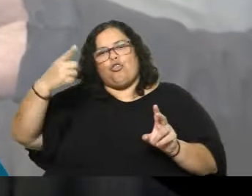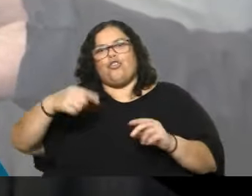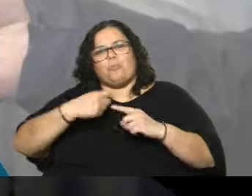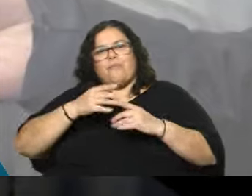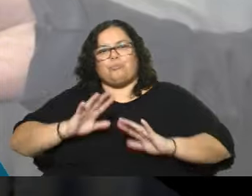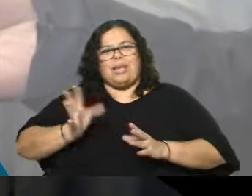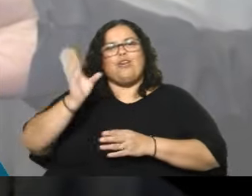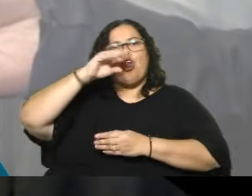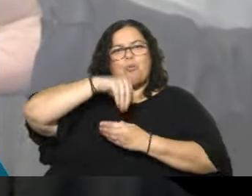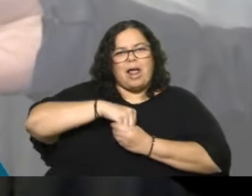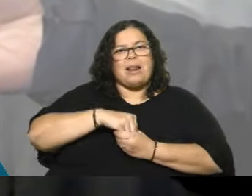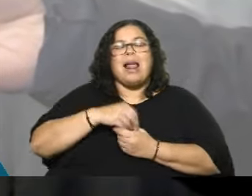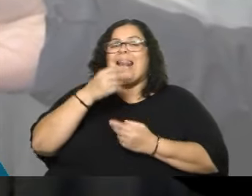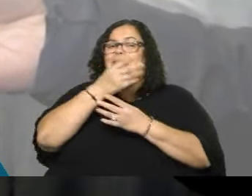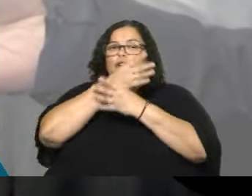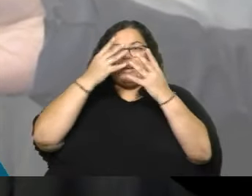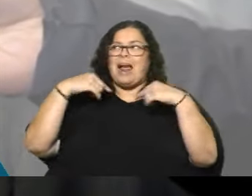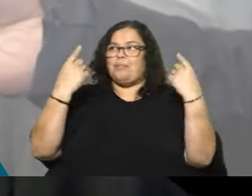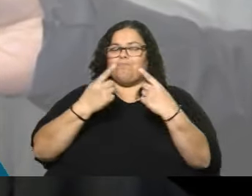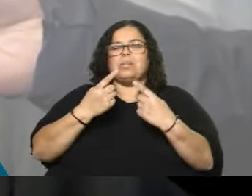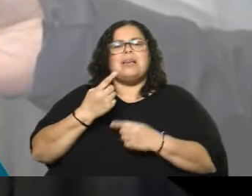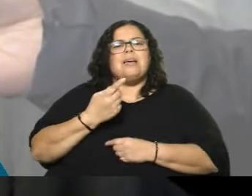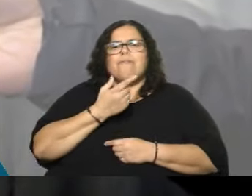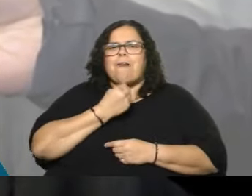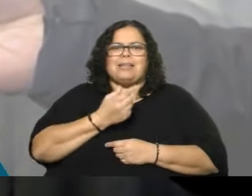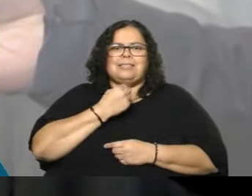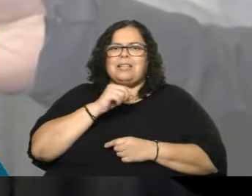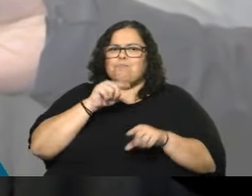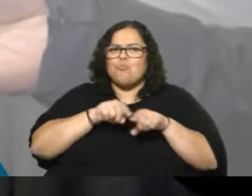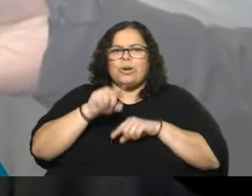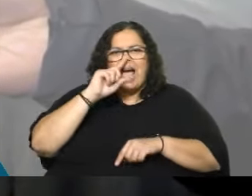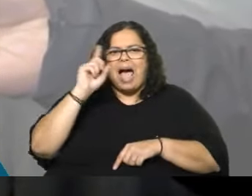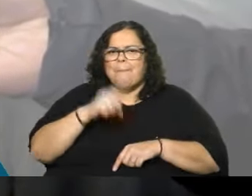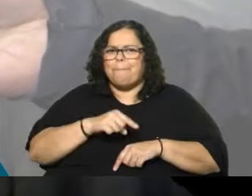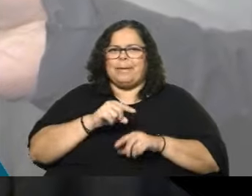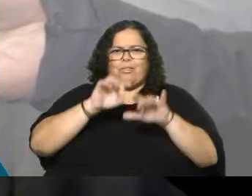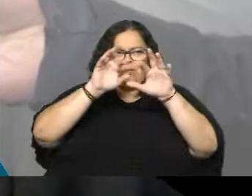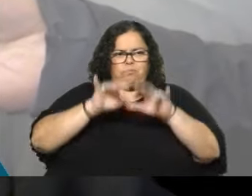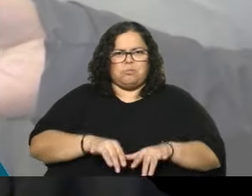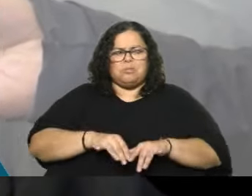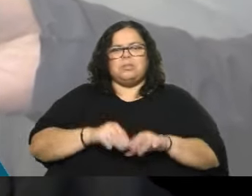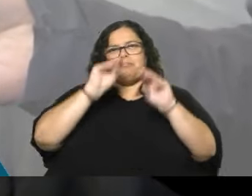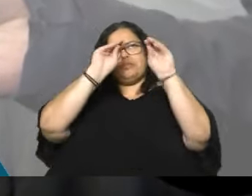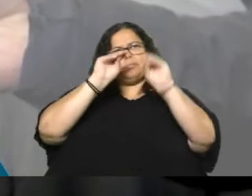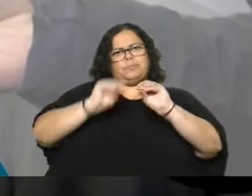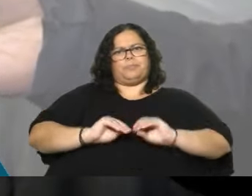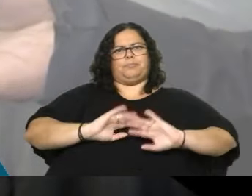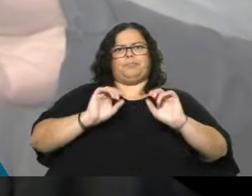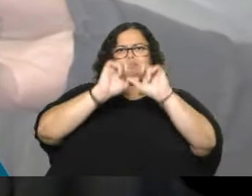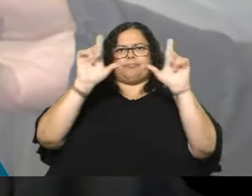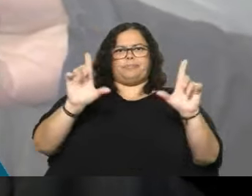hoy accede, es un sistema muy rápido, donde van a poder ver en pantalla la información proporcionada con